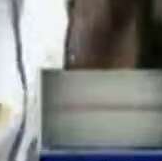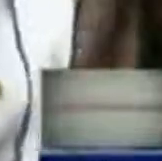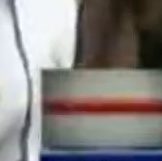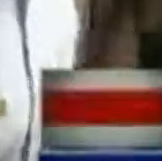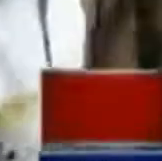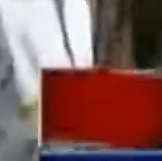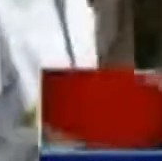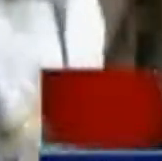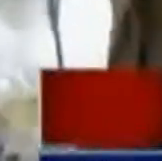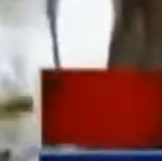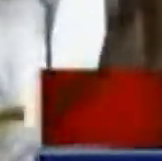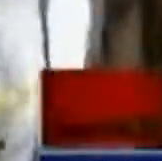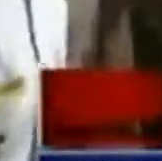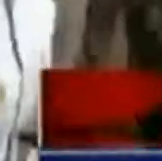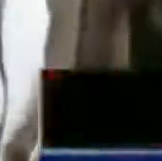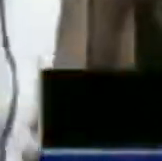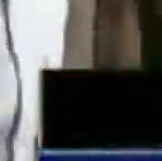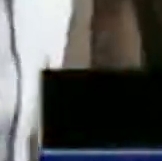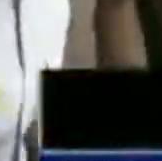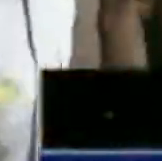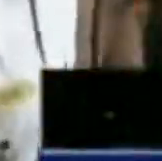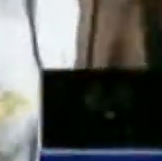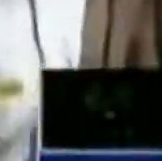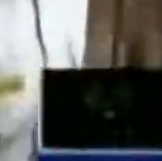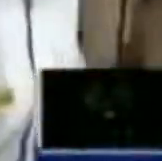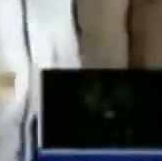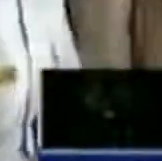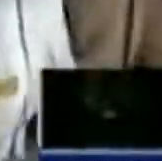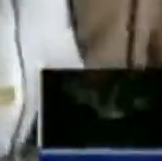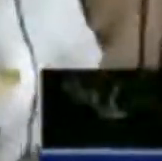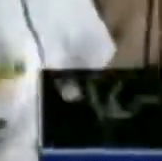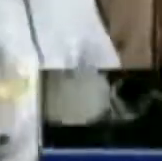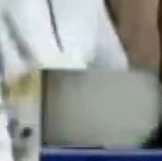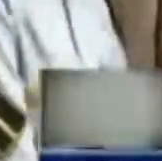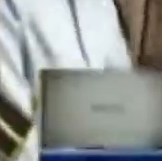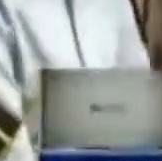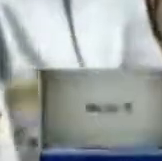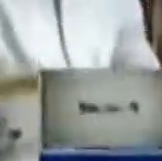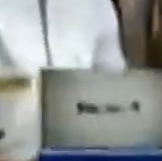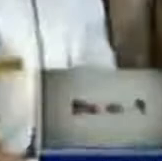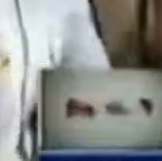eso y hasta cuándo es esto